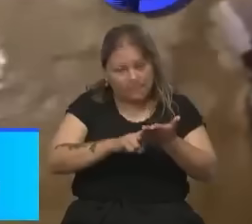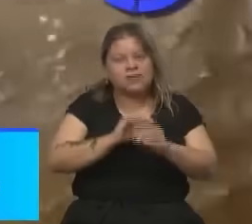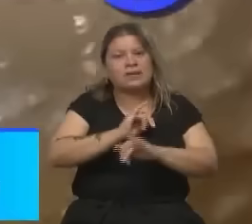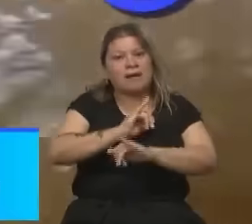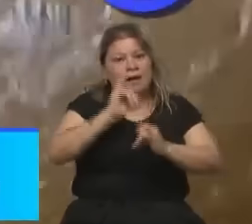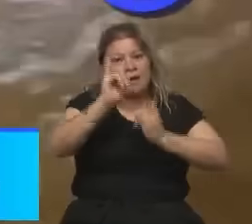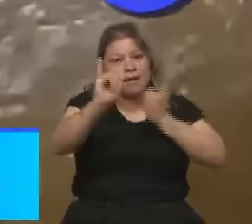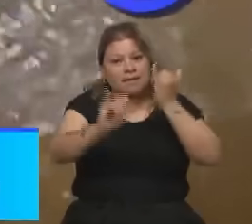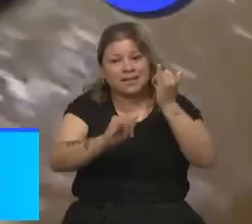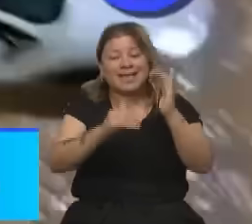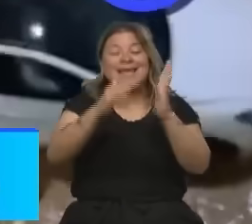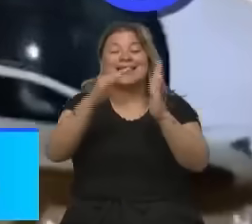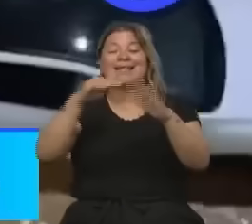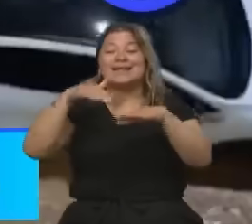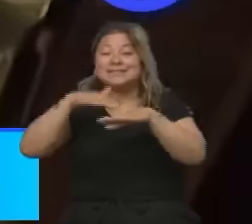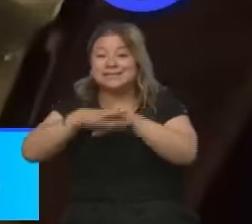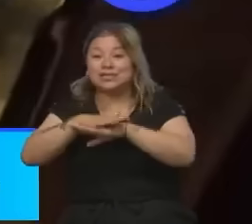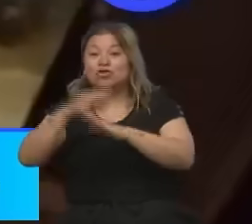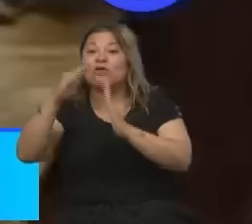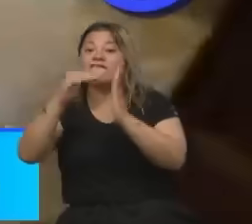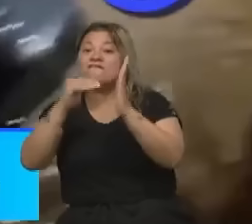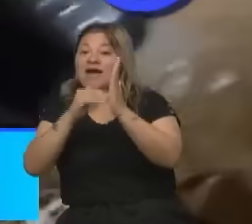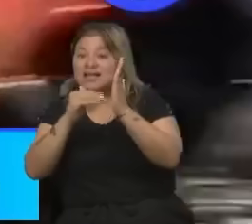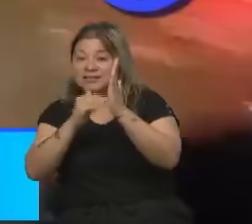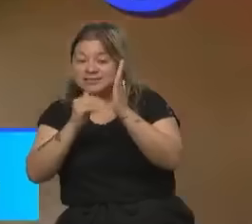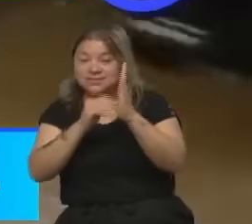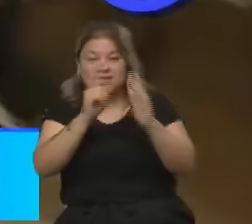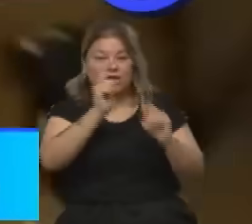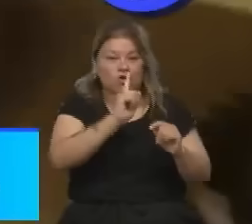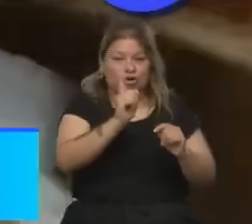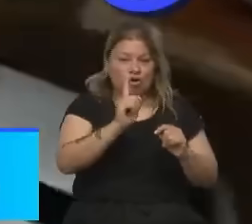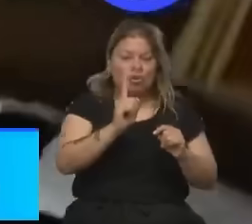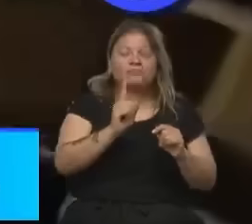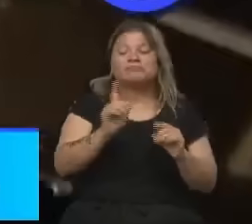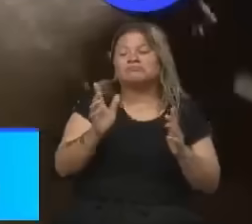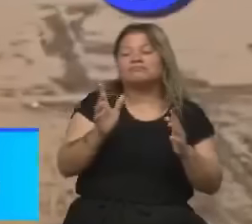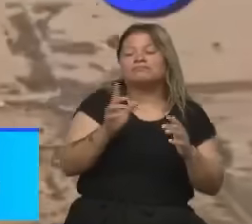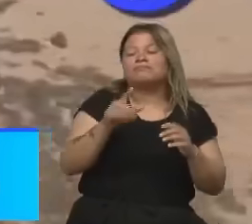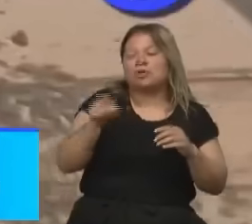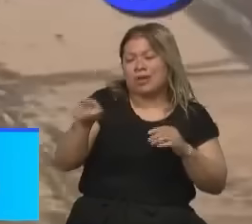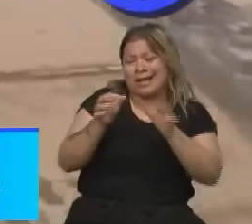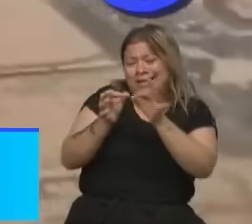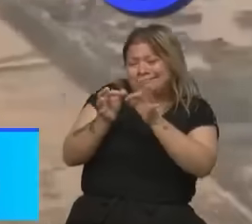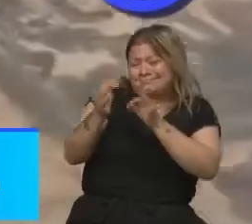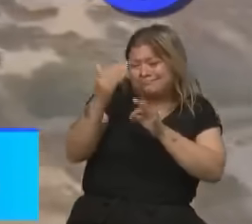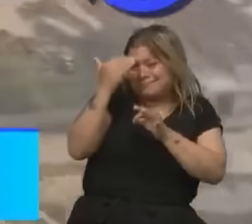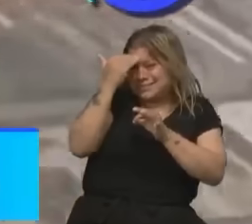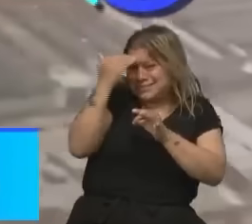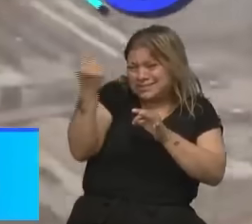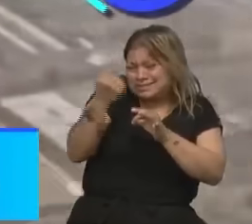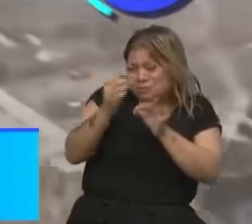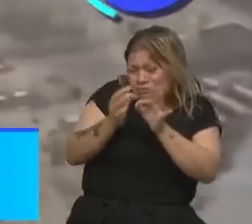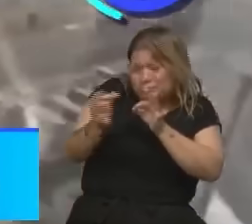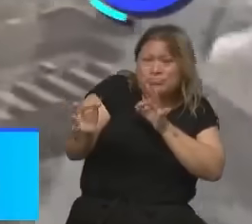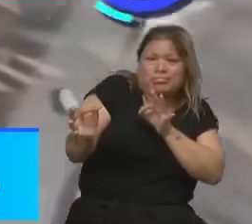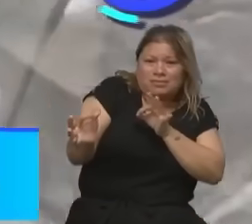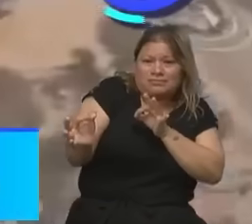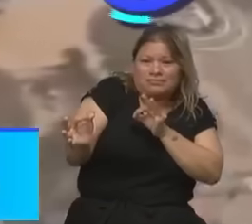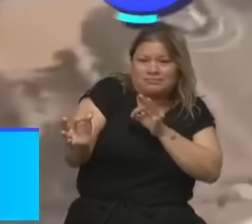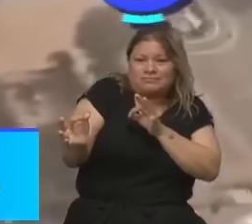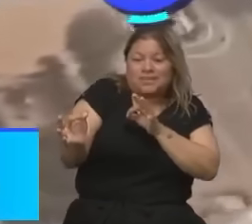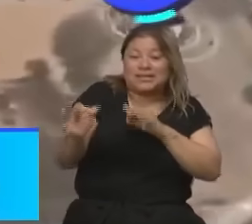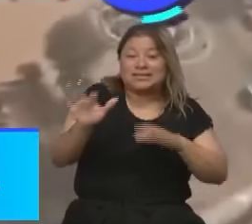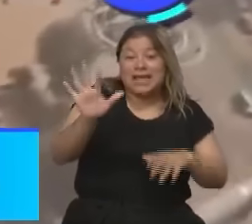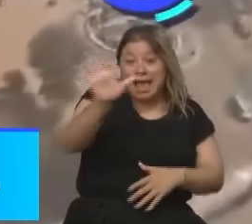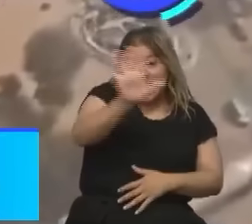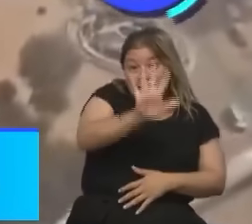ciudad de Valencia, no ha ocurrido esas imágenes, pero nada más aquí, a 15 minutos ha pasado. Los poblados. Uno si ve el mapa, Fernando,